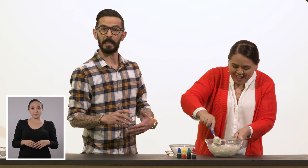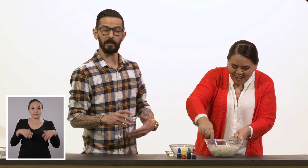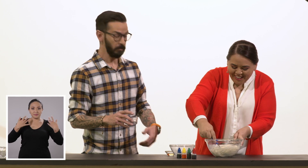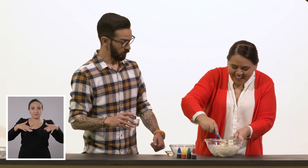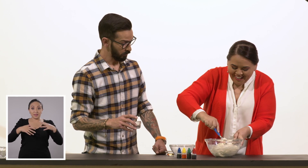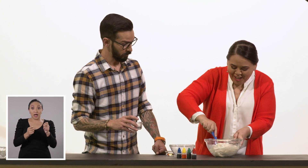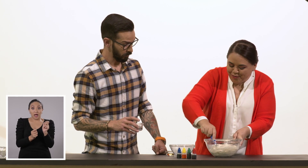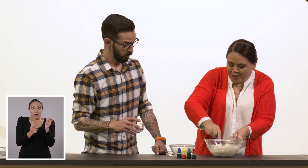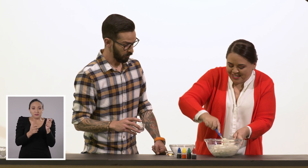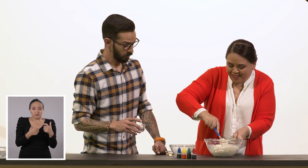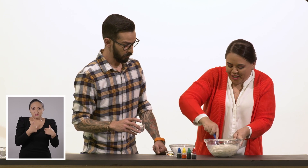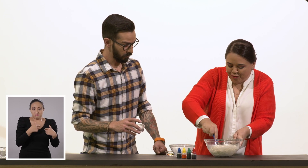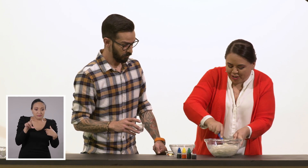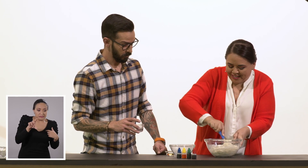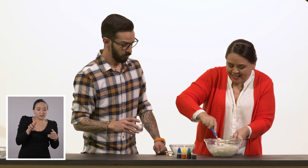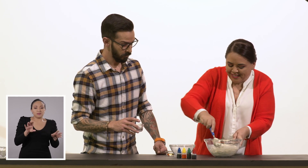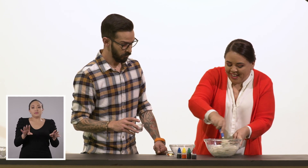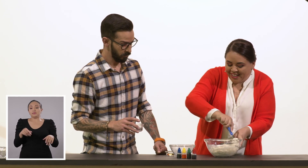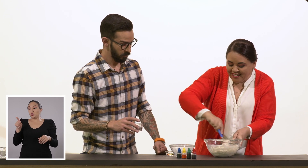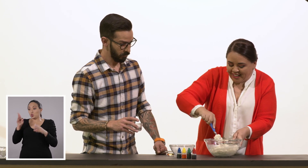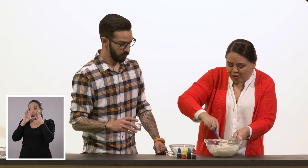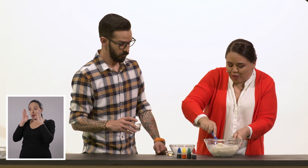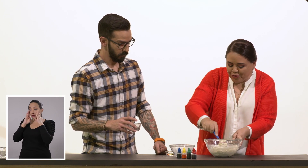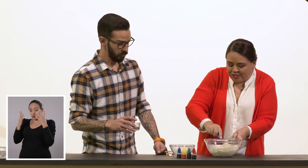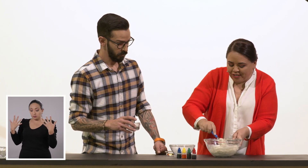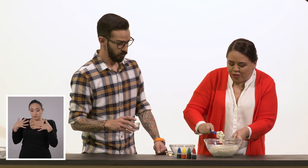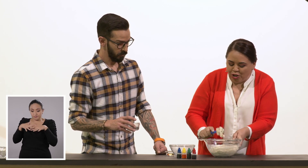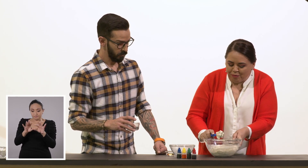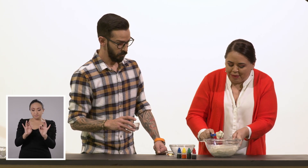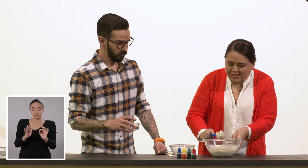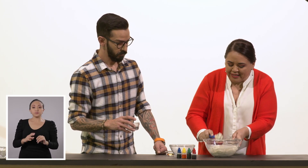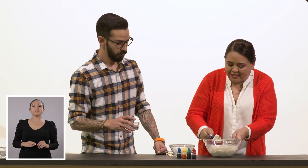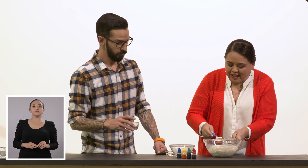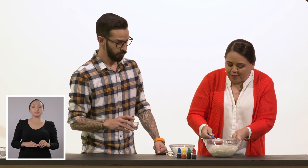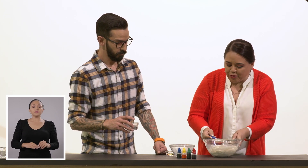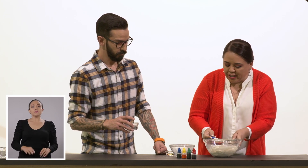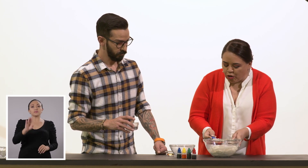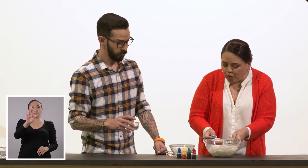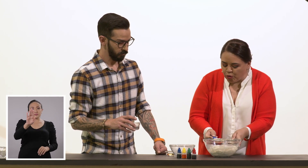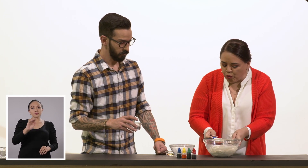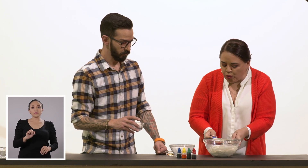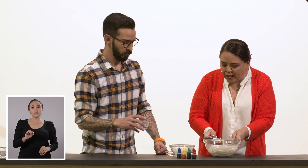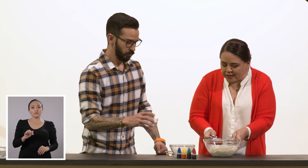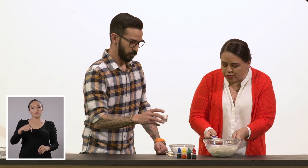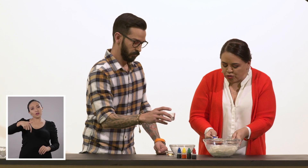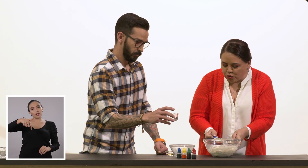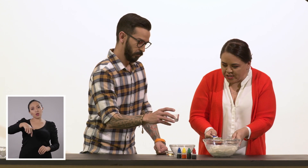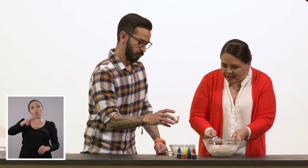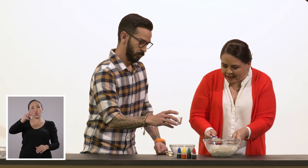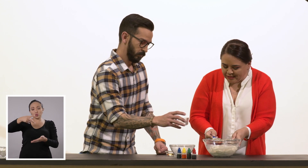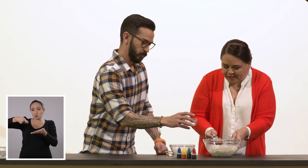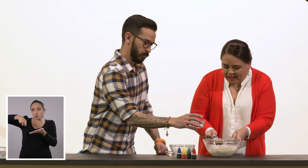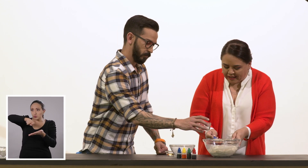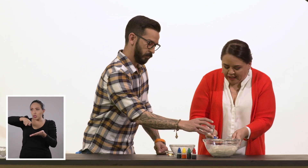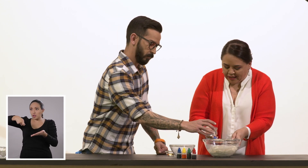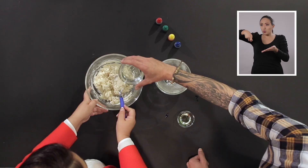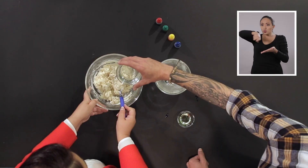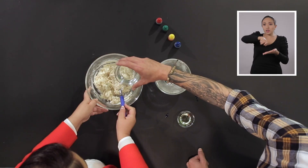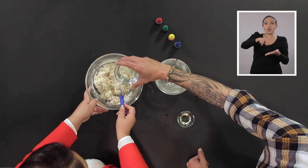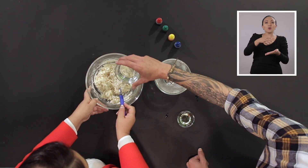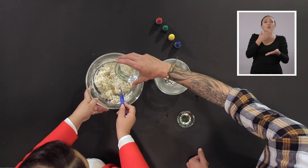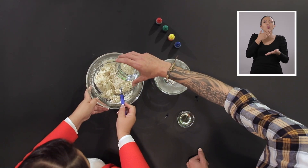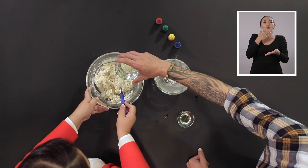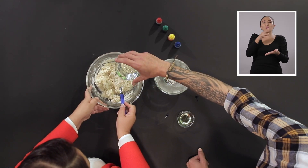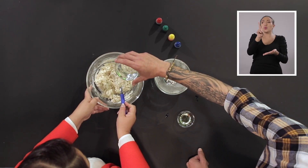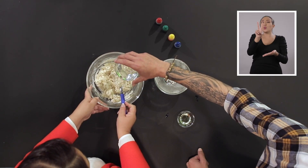Casi me adelanto. Pero está bien porque estás integrado al proceso. Vamos a tratar de poner como unas dos cucharas de vinagre.